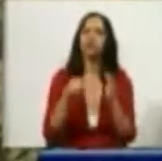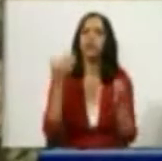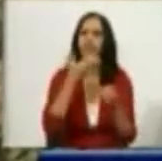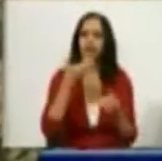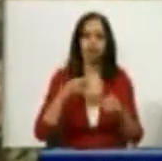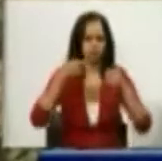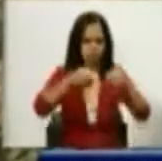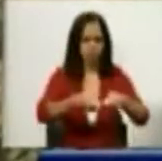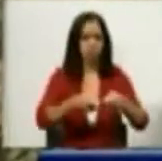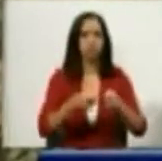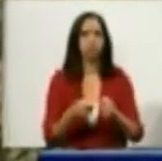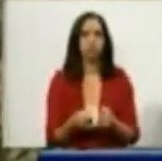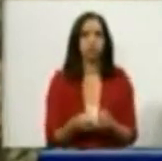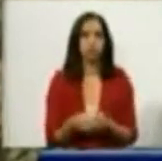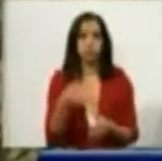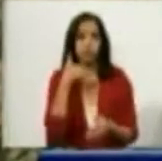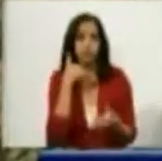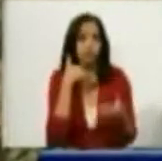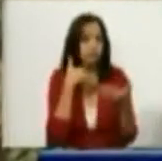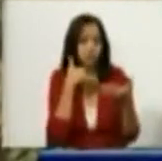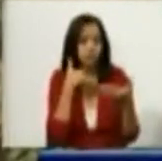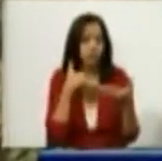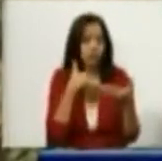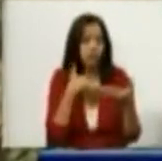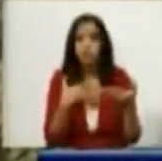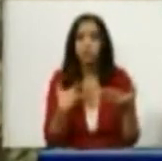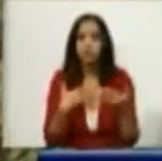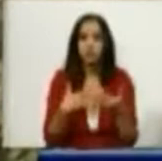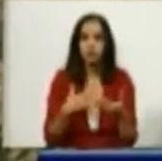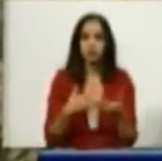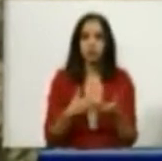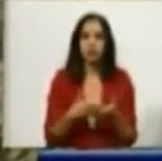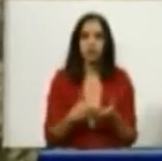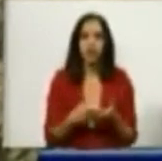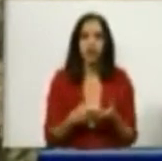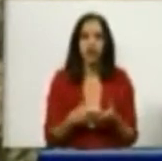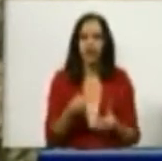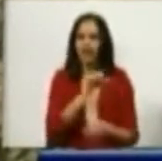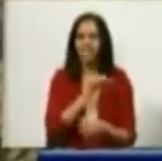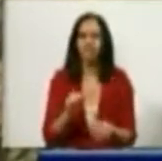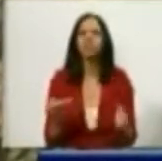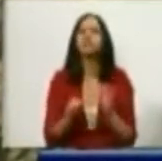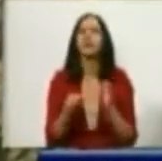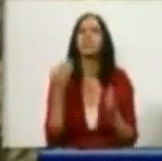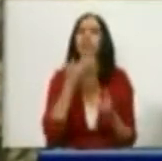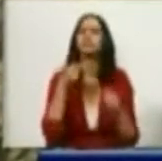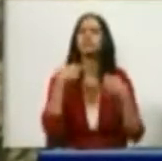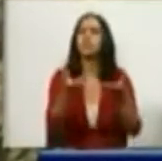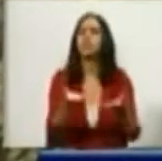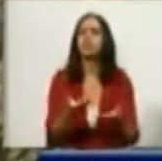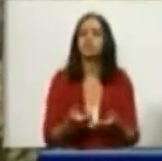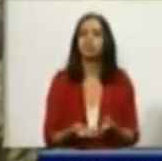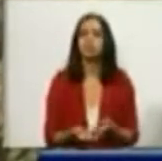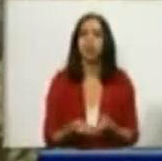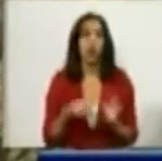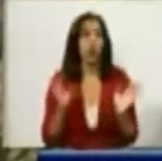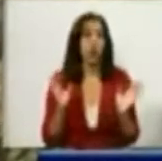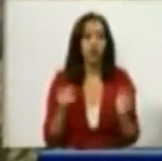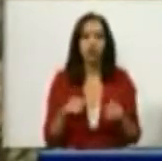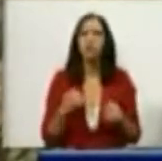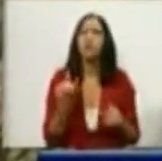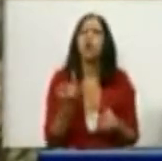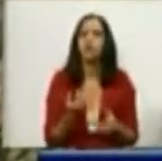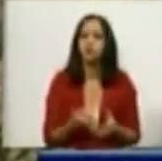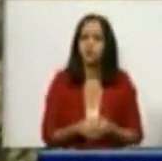y uno tenía que llamar la gente que llamaba a la semana Dónde están las cartas que yo te di no que he llamado Cuántos